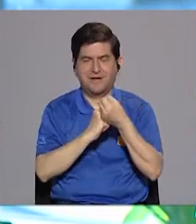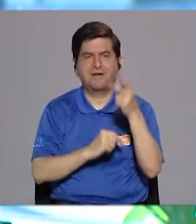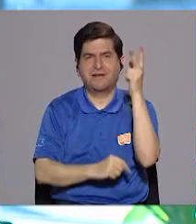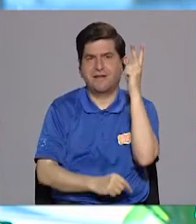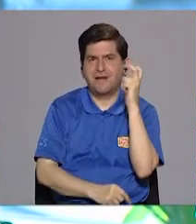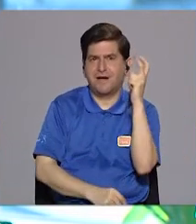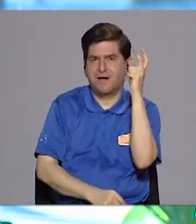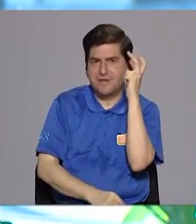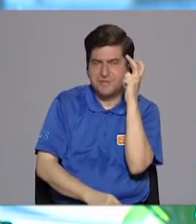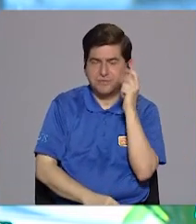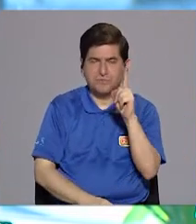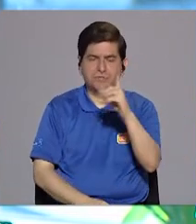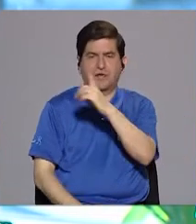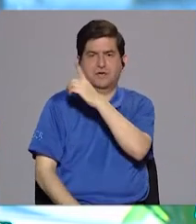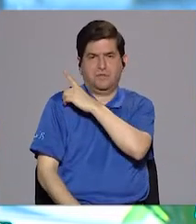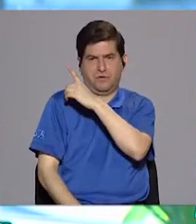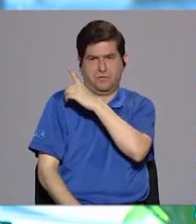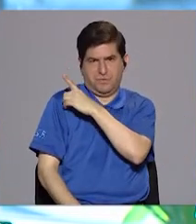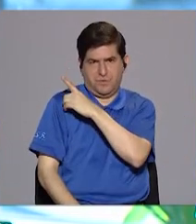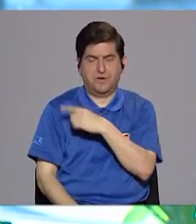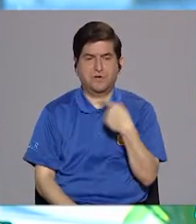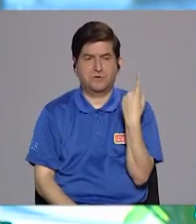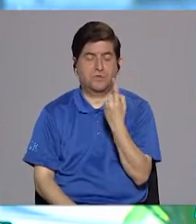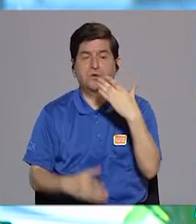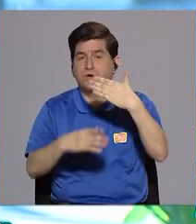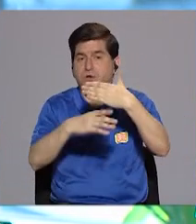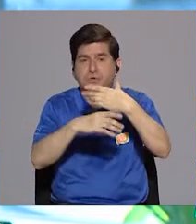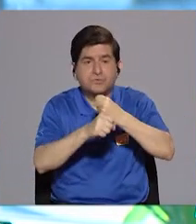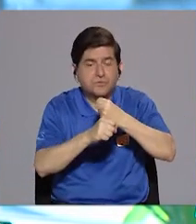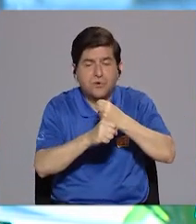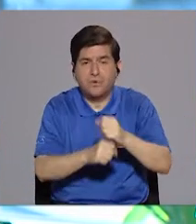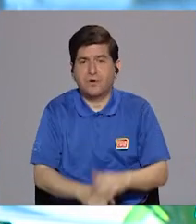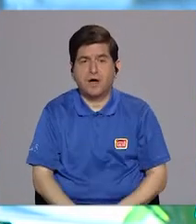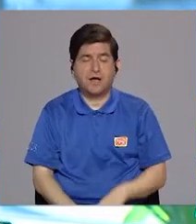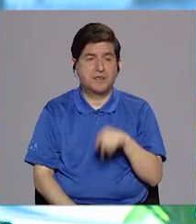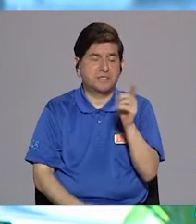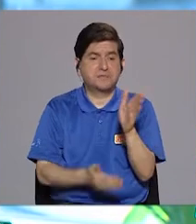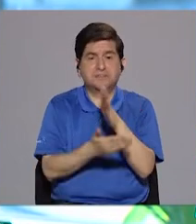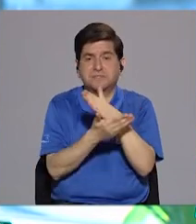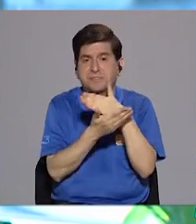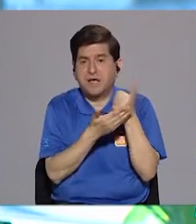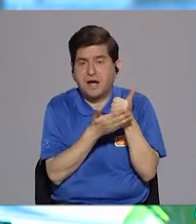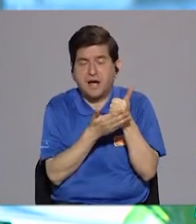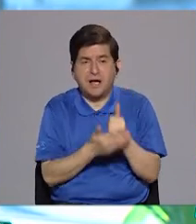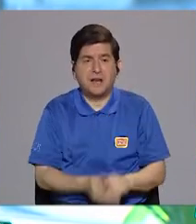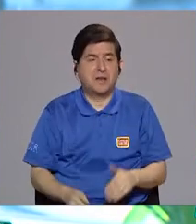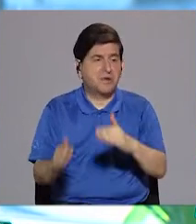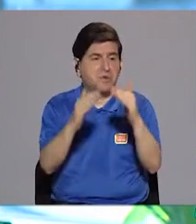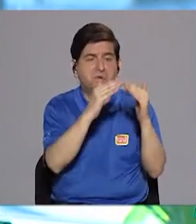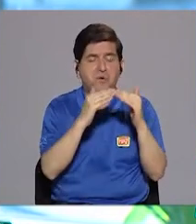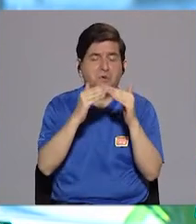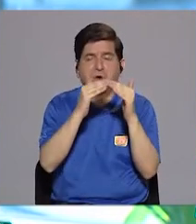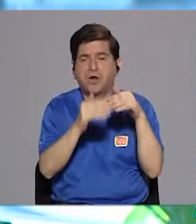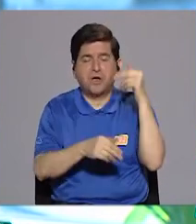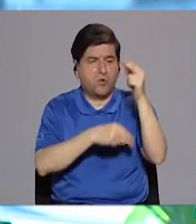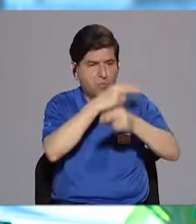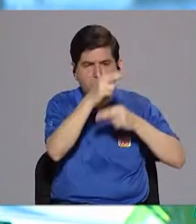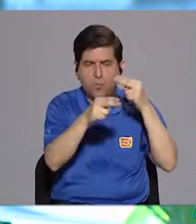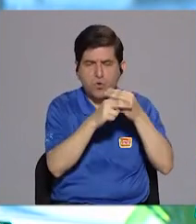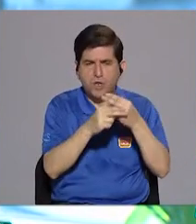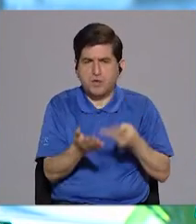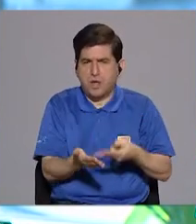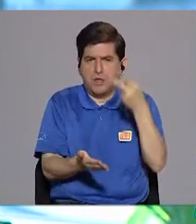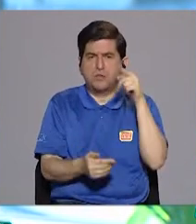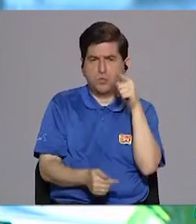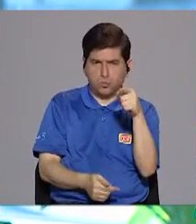escucharlo desde un director que solamente hace algo que para la comunidad universal es muy valioso, ¿verdad?